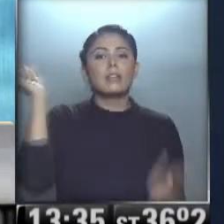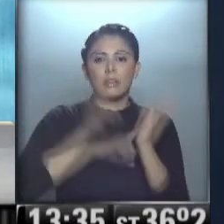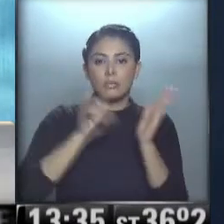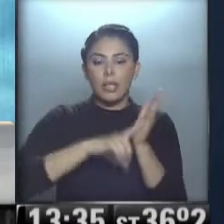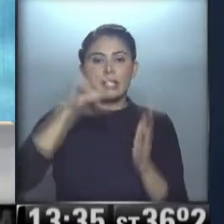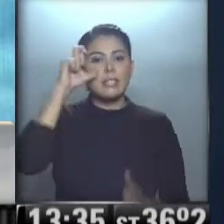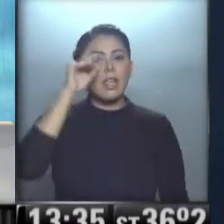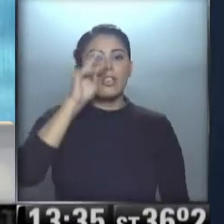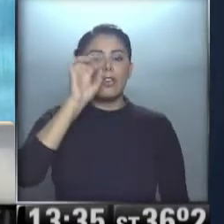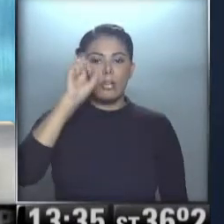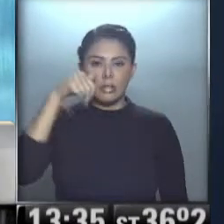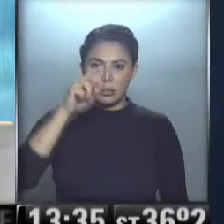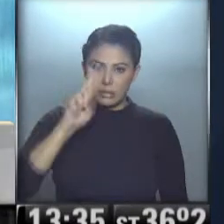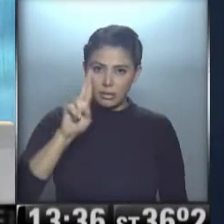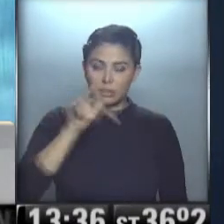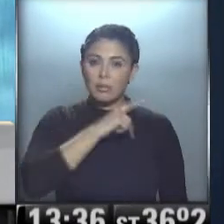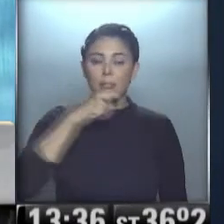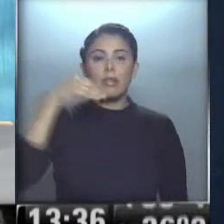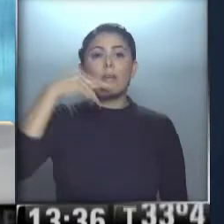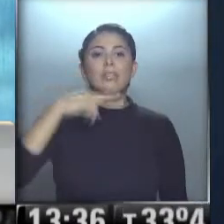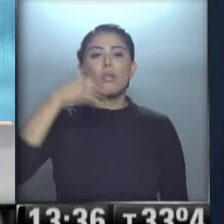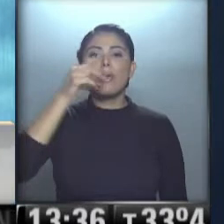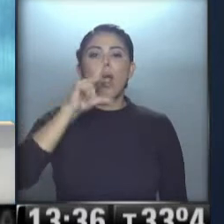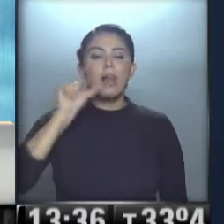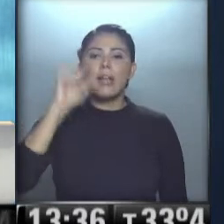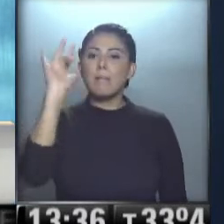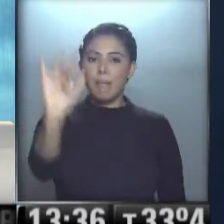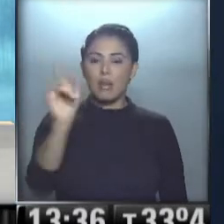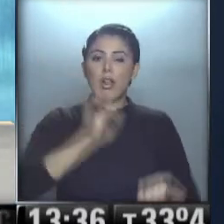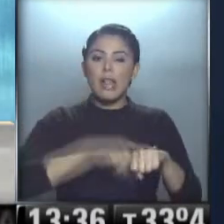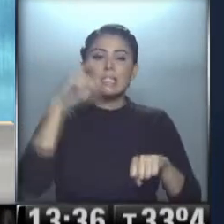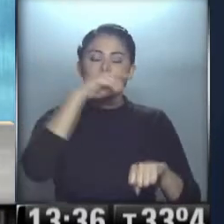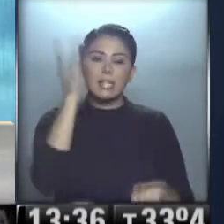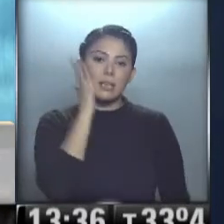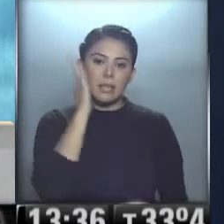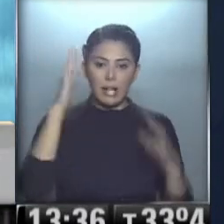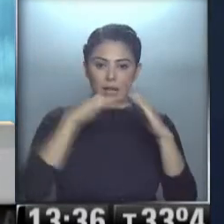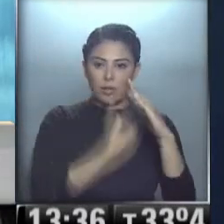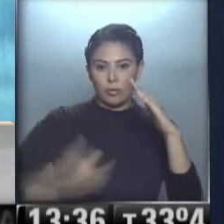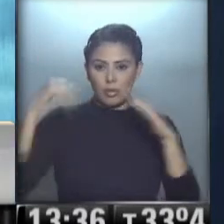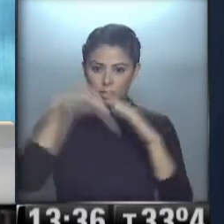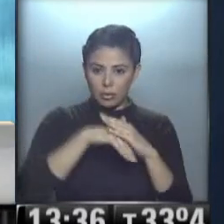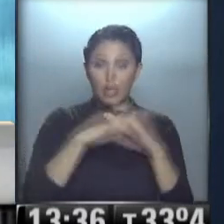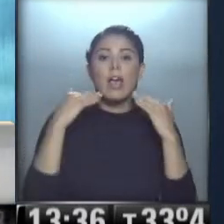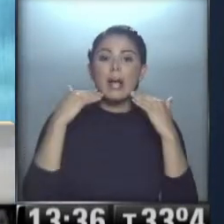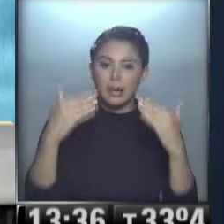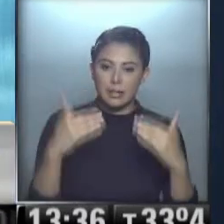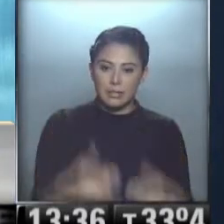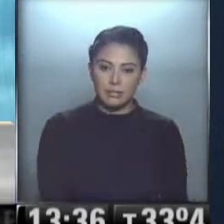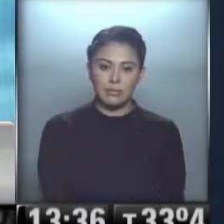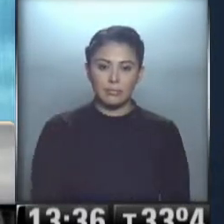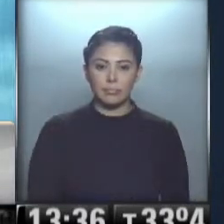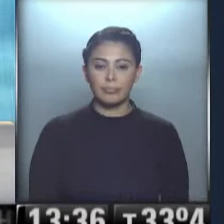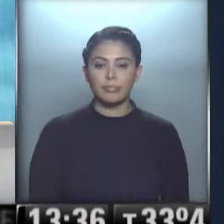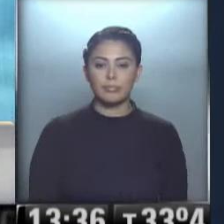sedronar el padre juan carlos molina el próximo miércoles a las 19 en casa de gobierno muchísimas gracias